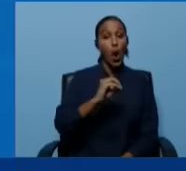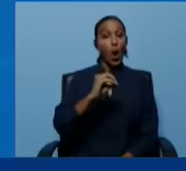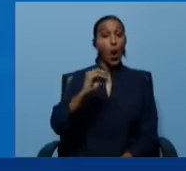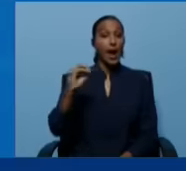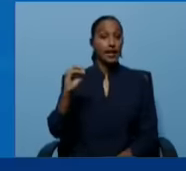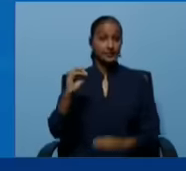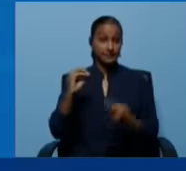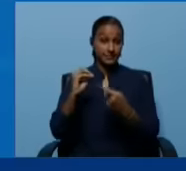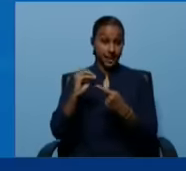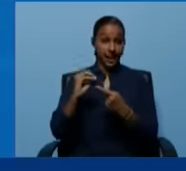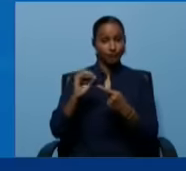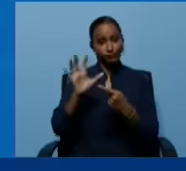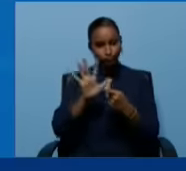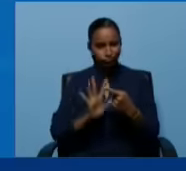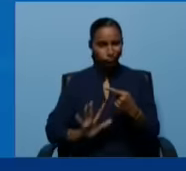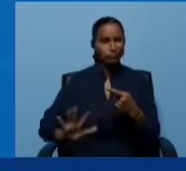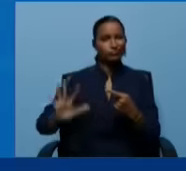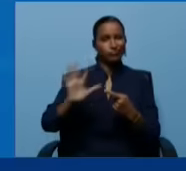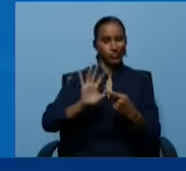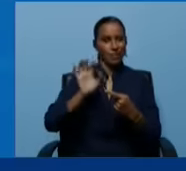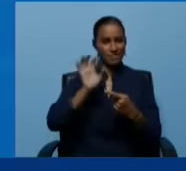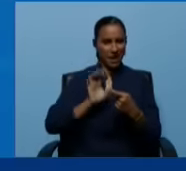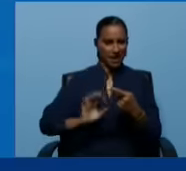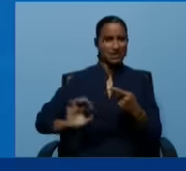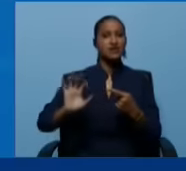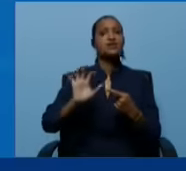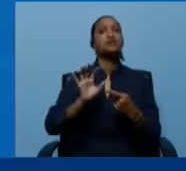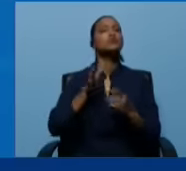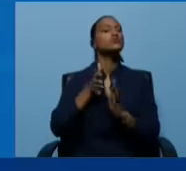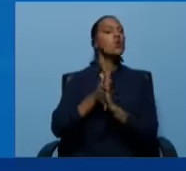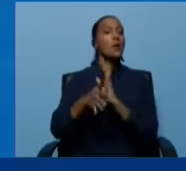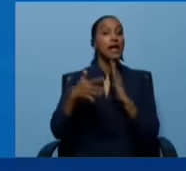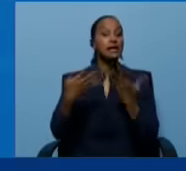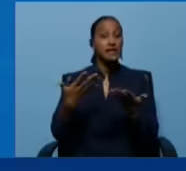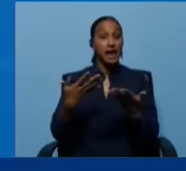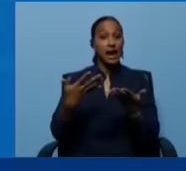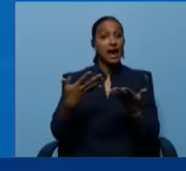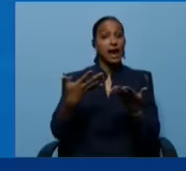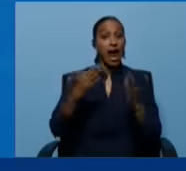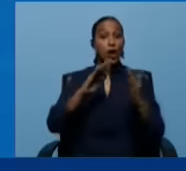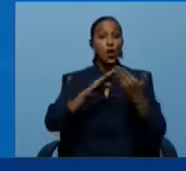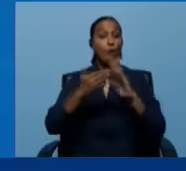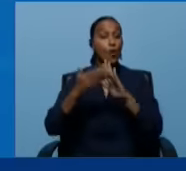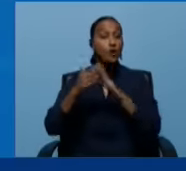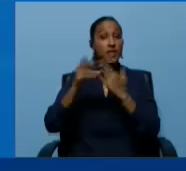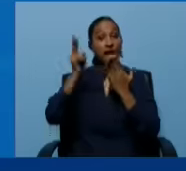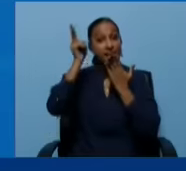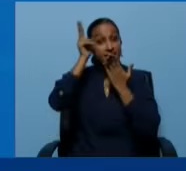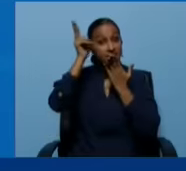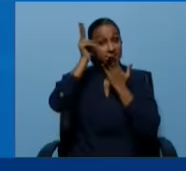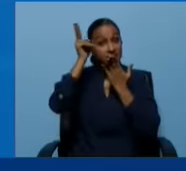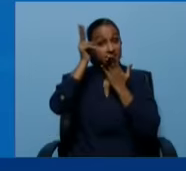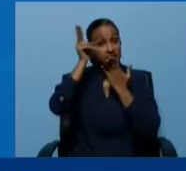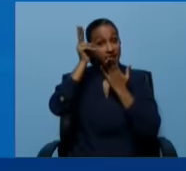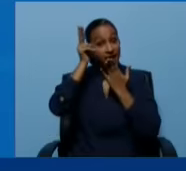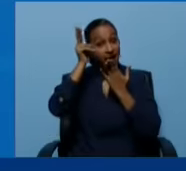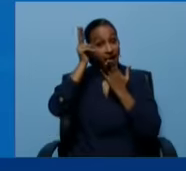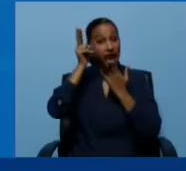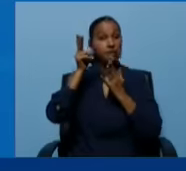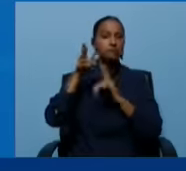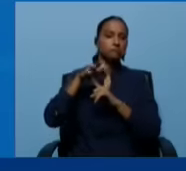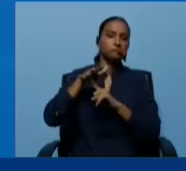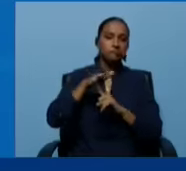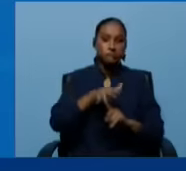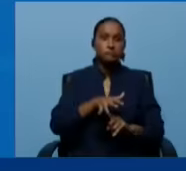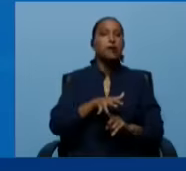de los pueblos indígenas. Y confinaron a los pueblos indígenas a parques nacionales, que después los